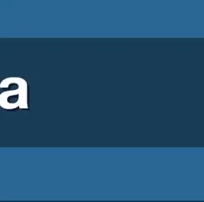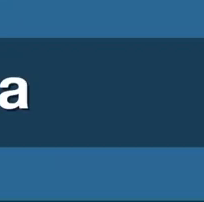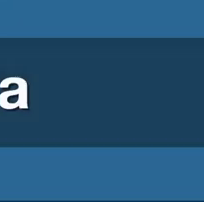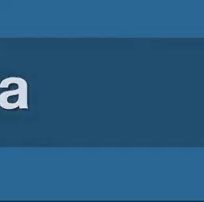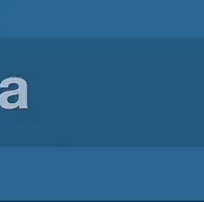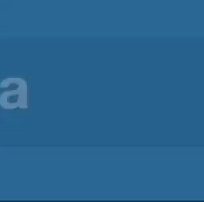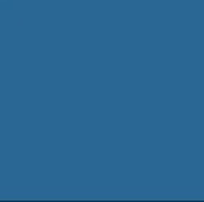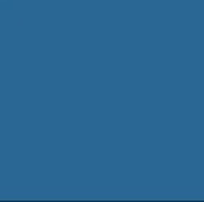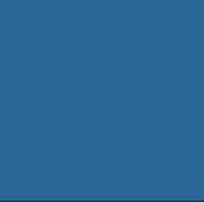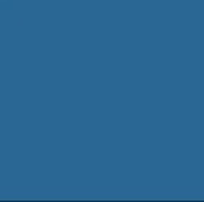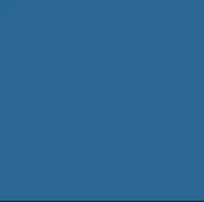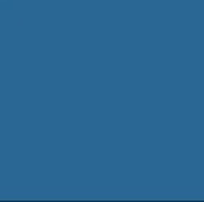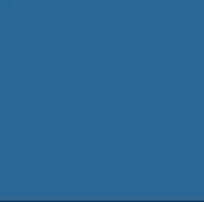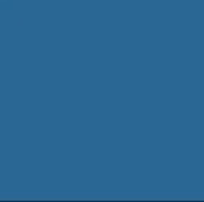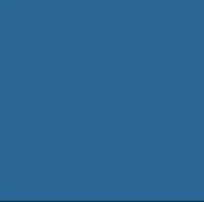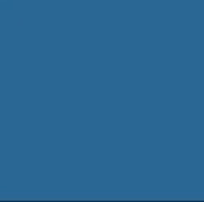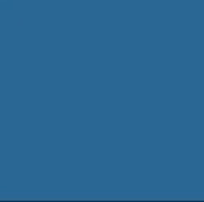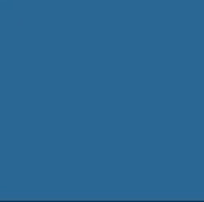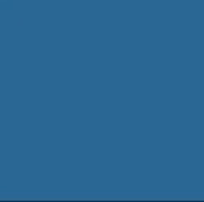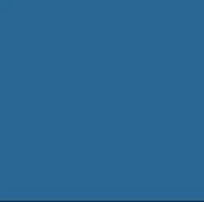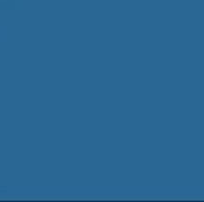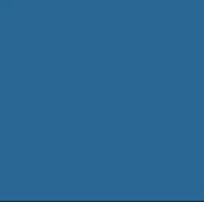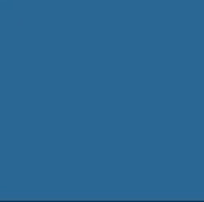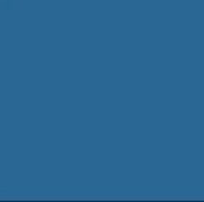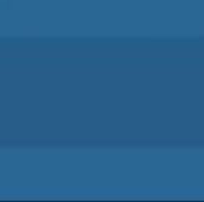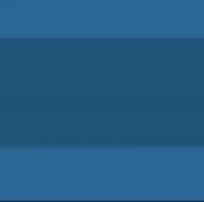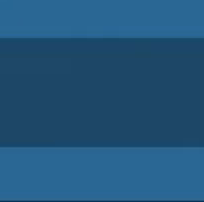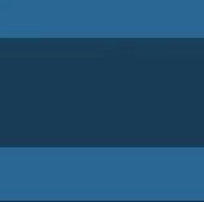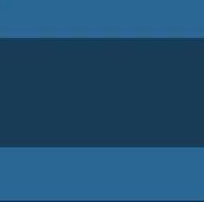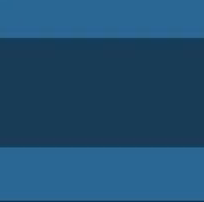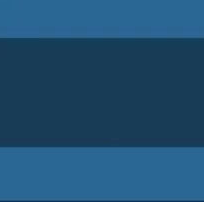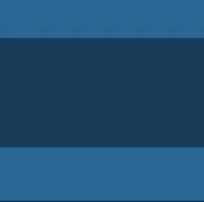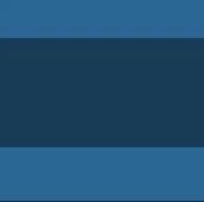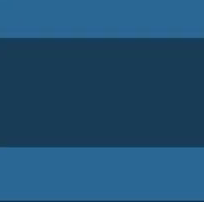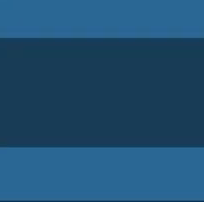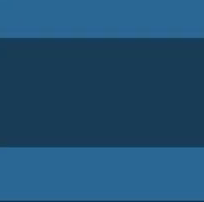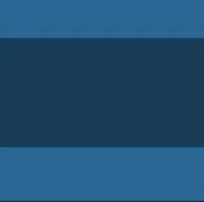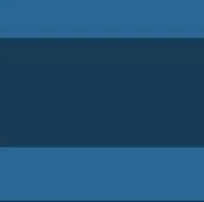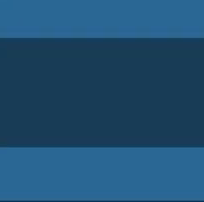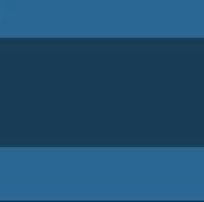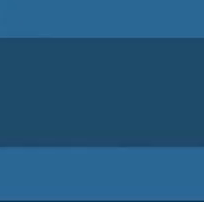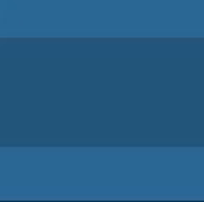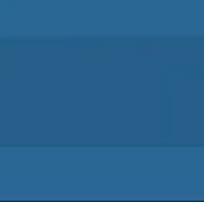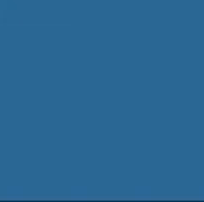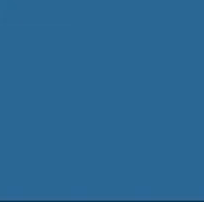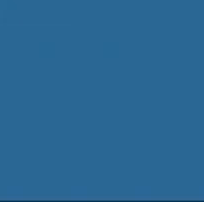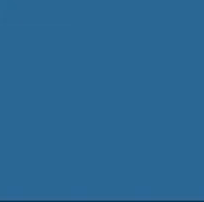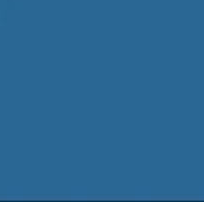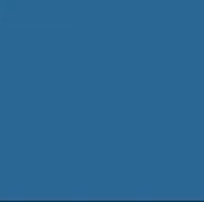ciudadana 3 control social